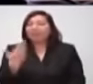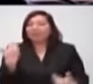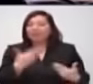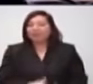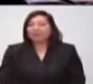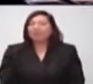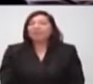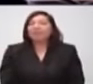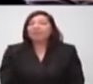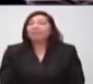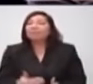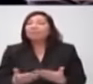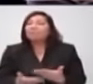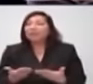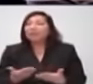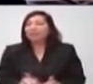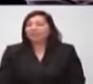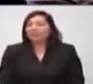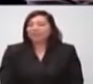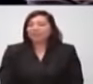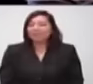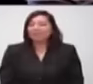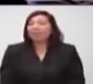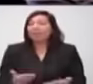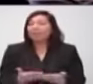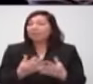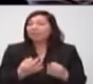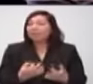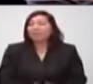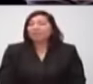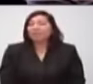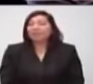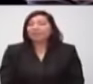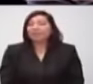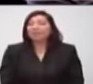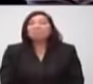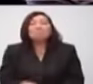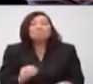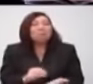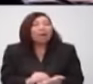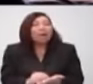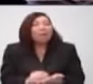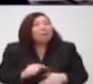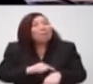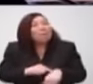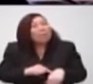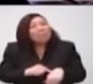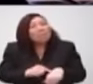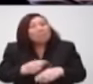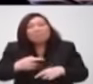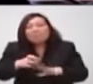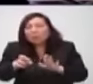preinversión, la factibilidad y el estudio definitivo. O sea, hacer madurar un proyecto